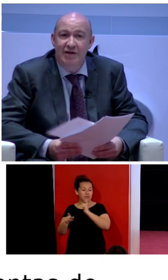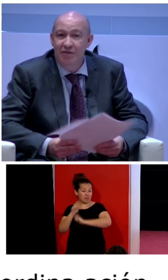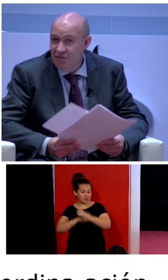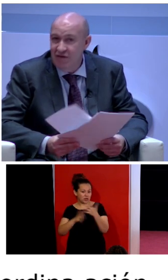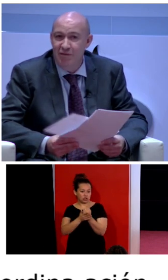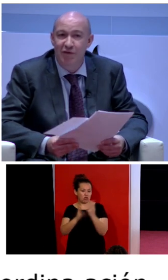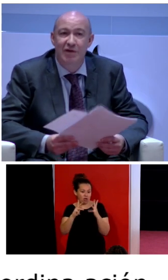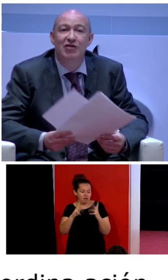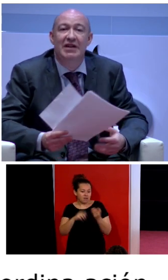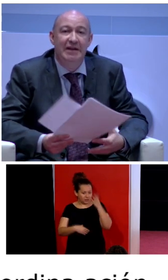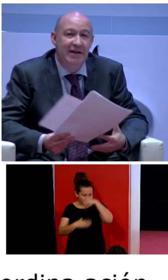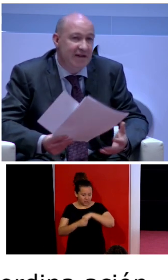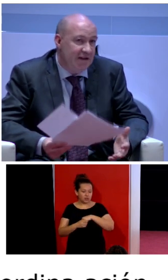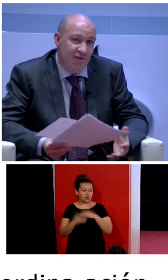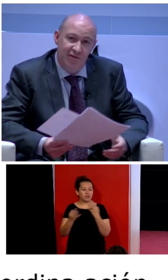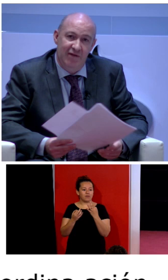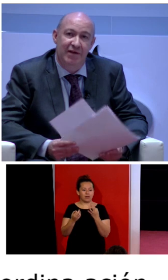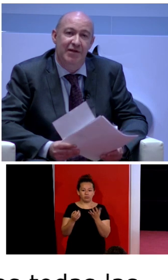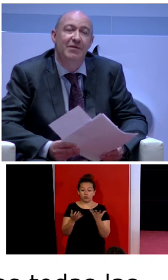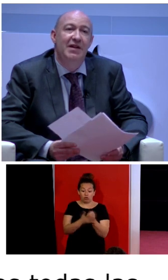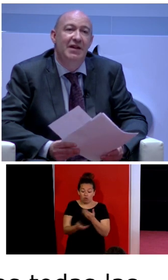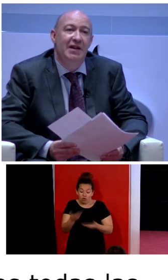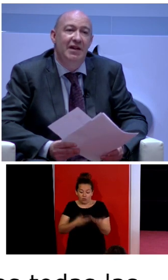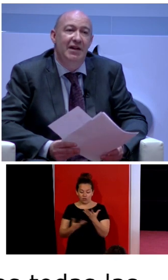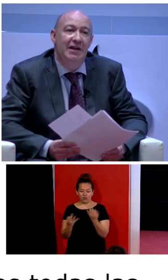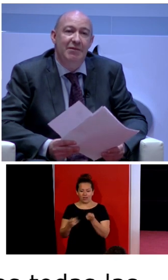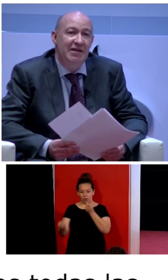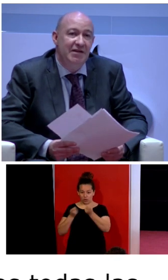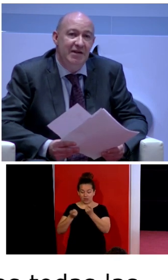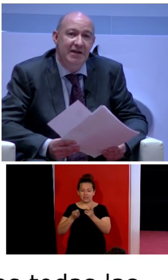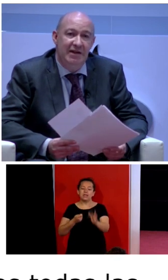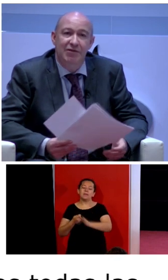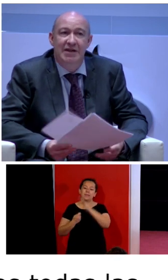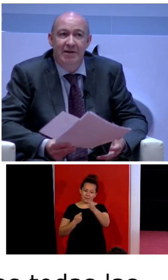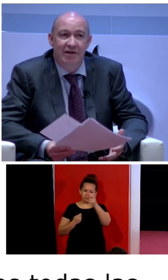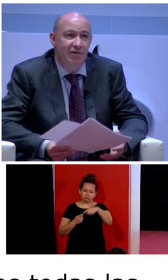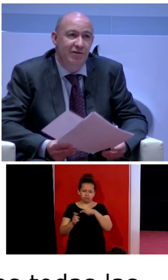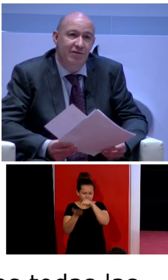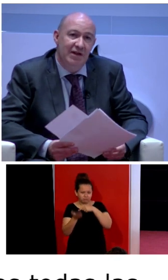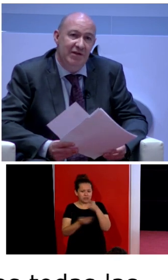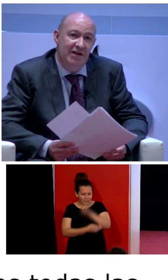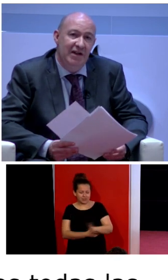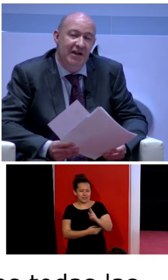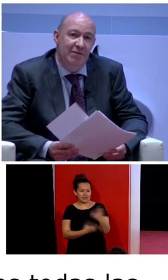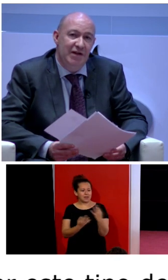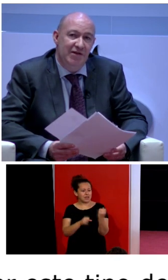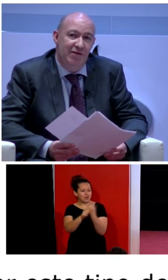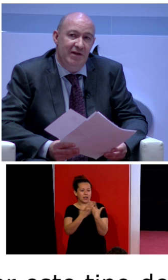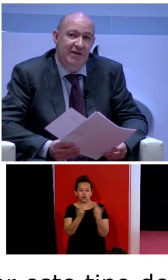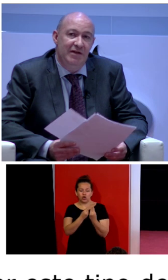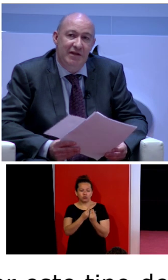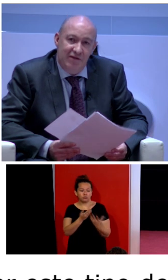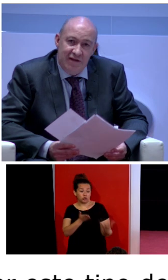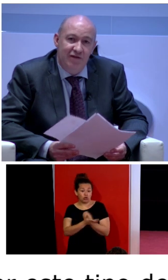en los cuales incluso en los mismos podemos canalizar este tipo de colaboración. Y también insistir en que tenemos que trabajar todos conjuntamente para